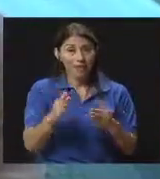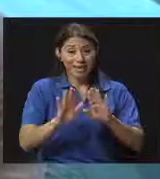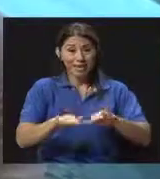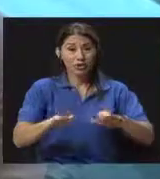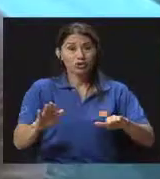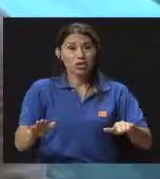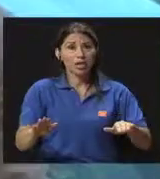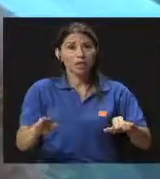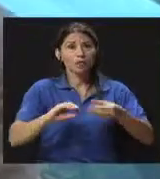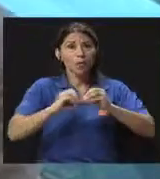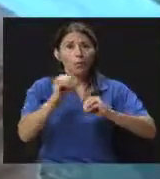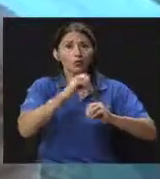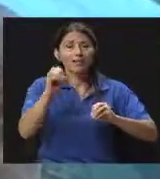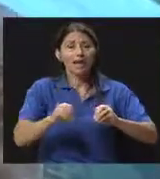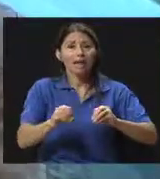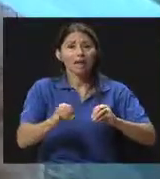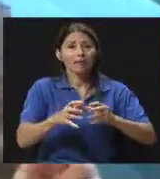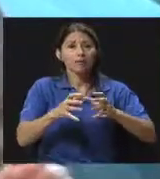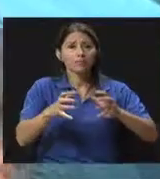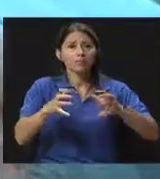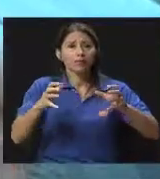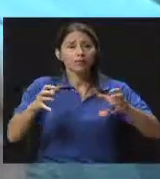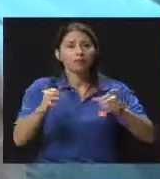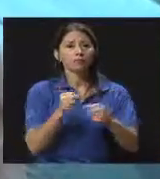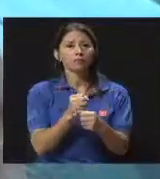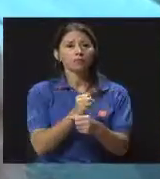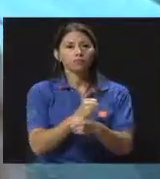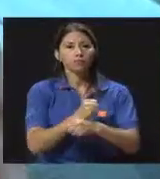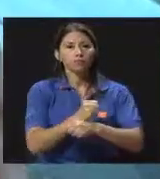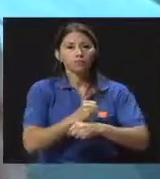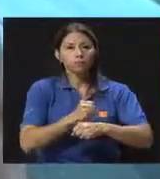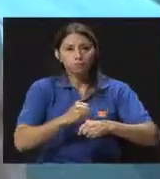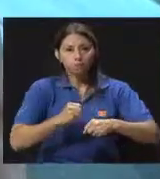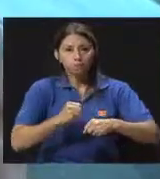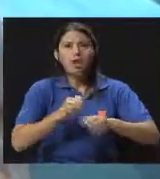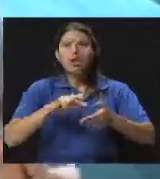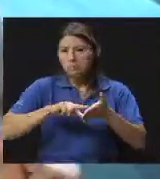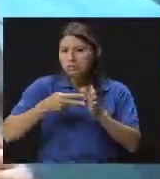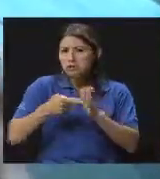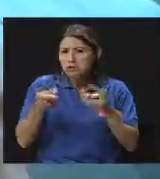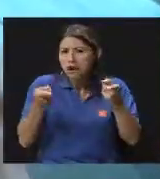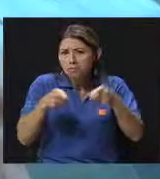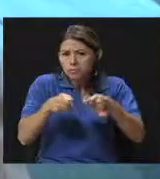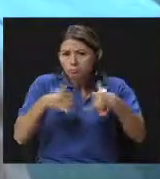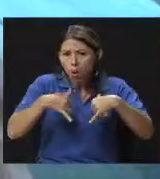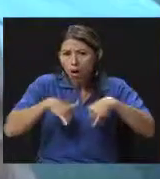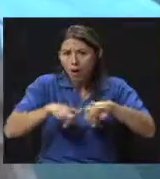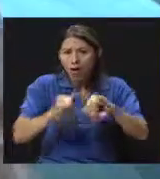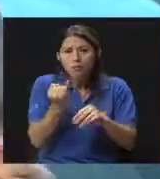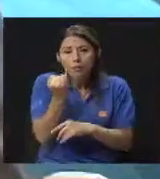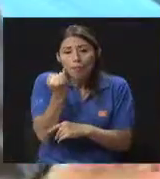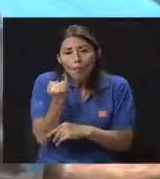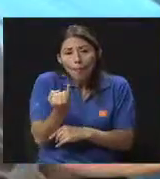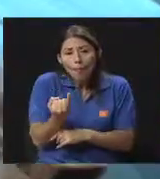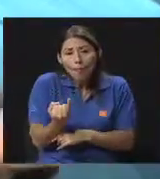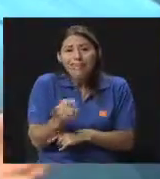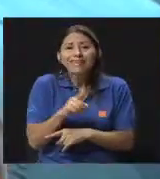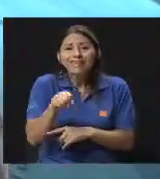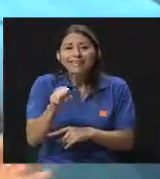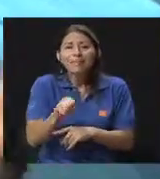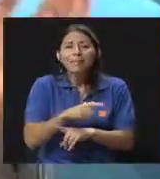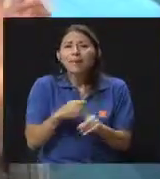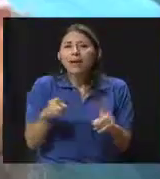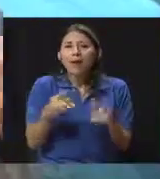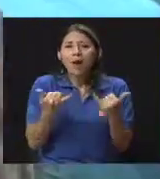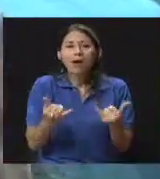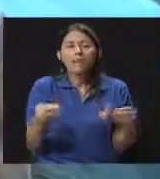infantil. Con esto no quiero decir que la desnutrición infantil no se esté dando, sí hay, pero en menor grado, pero vamos, en un aumento